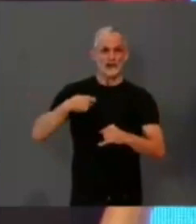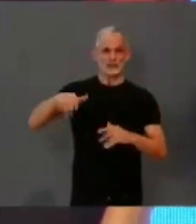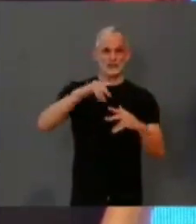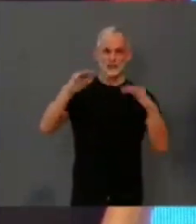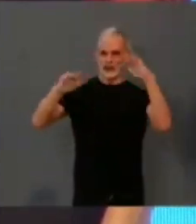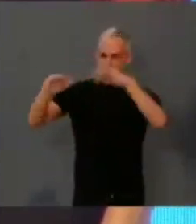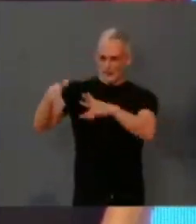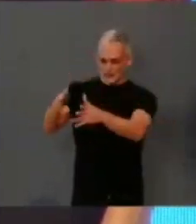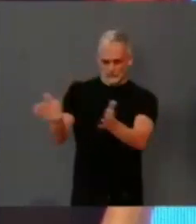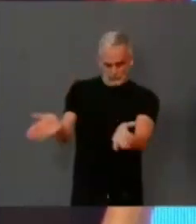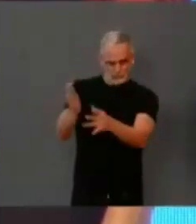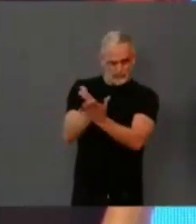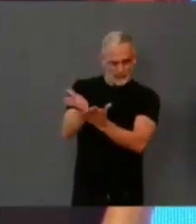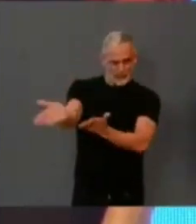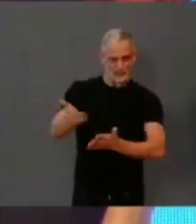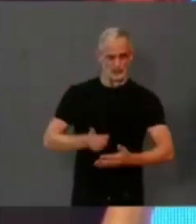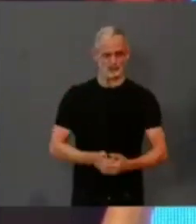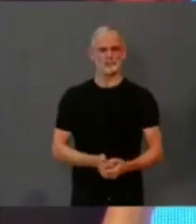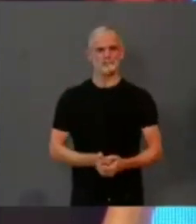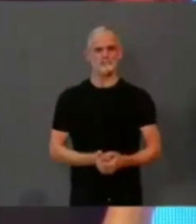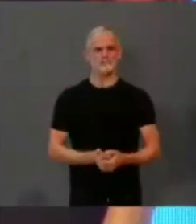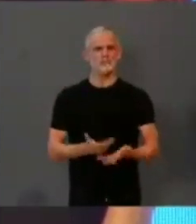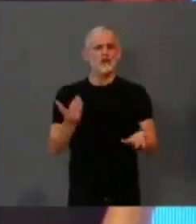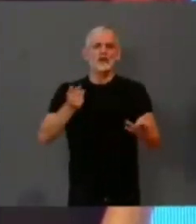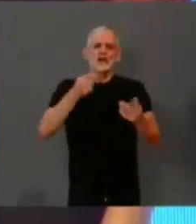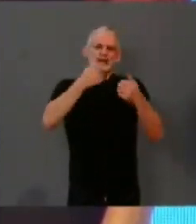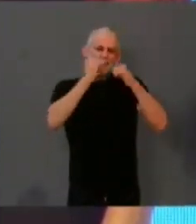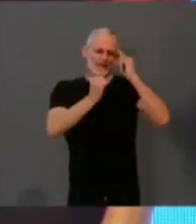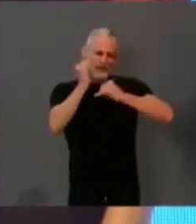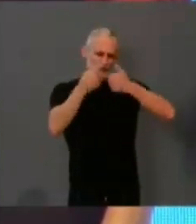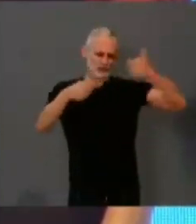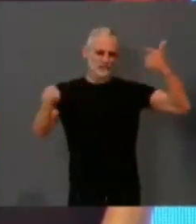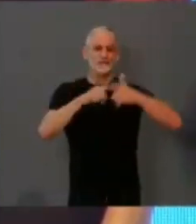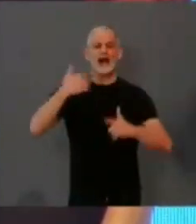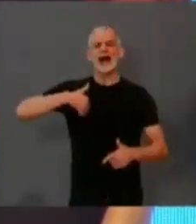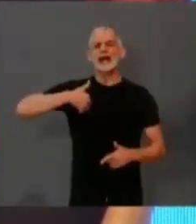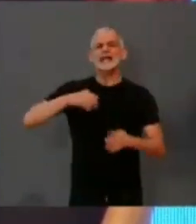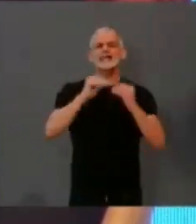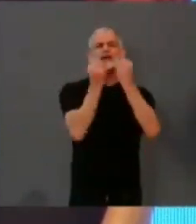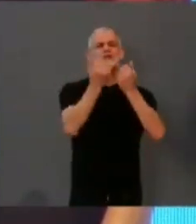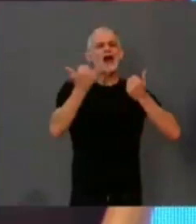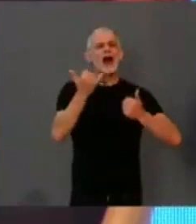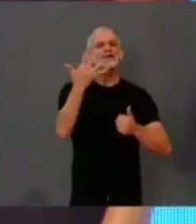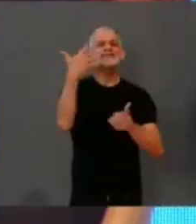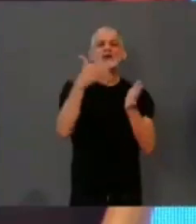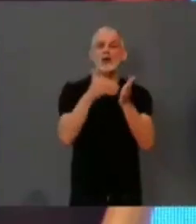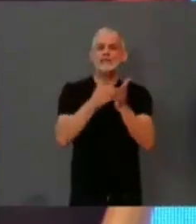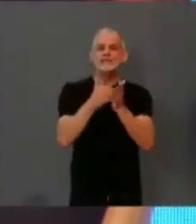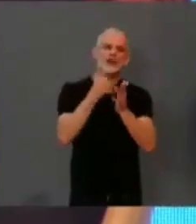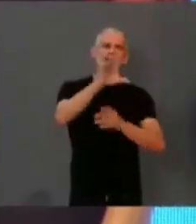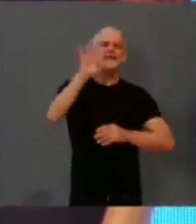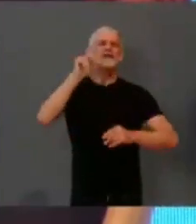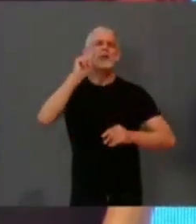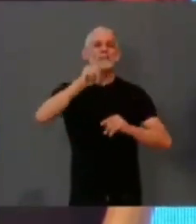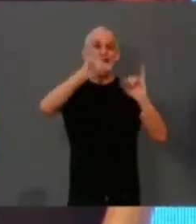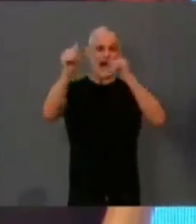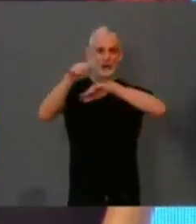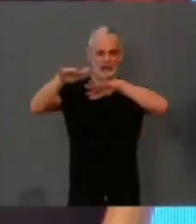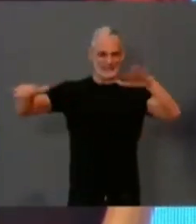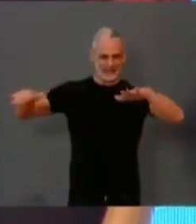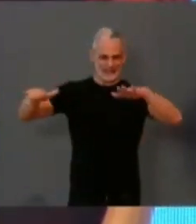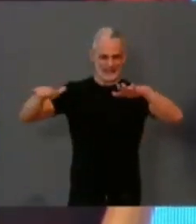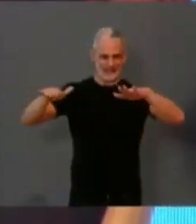sociedad unos datos en Argentina viven más de cinco millones y medio de adolescentes